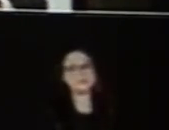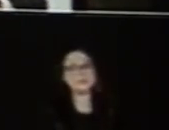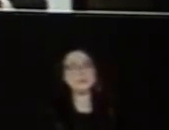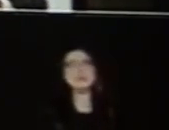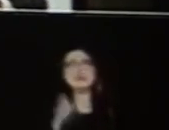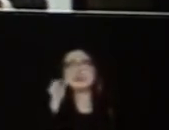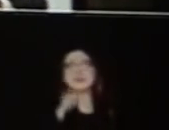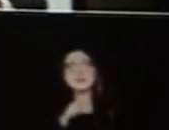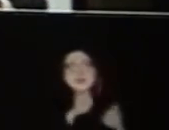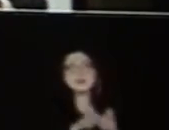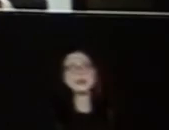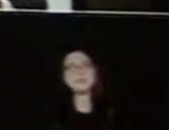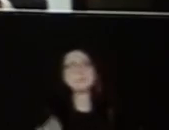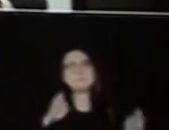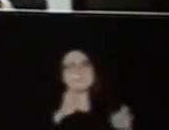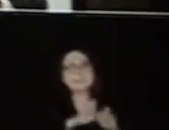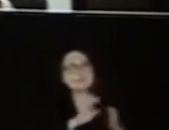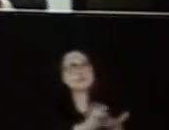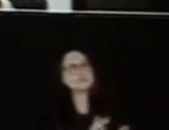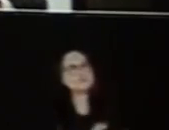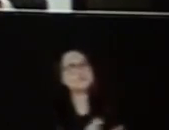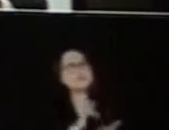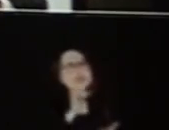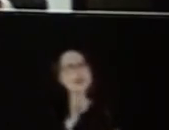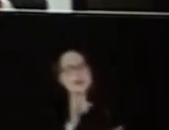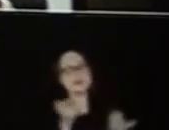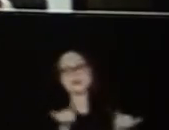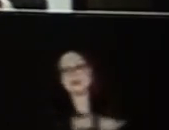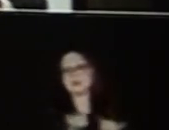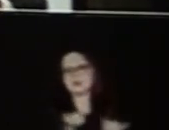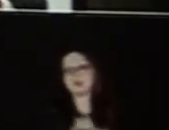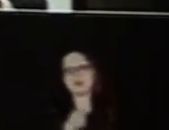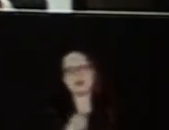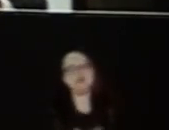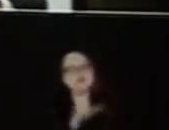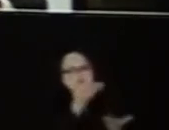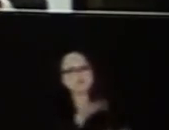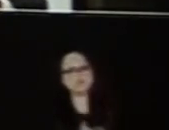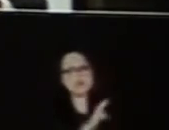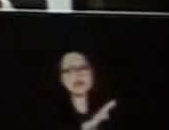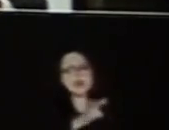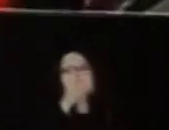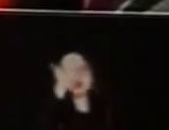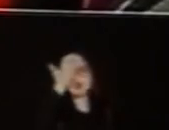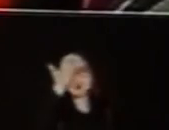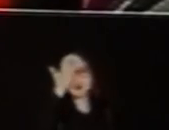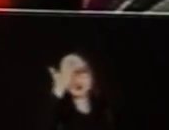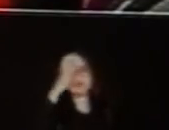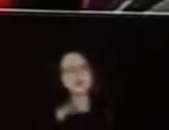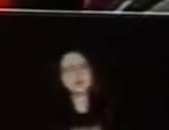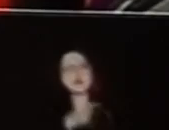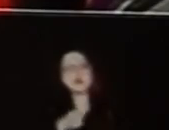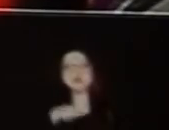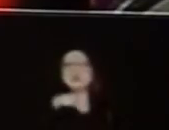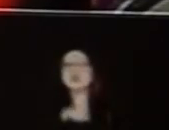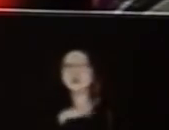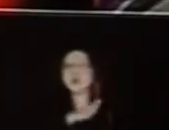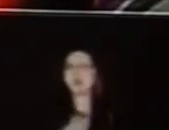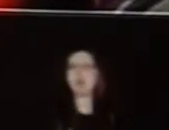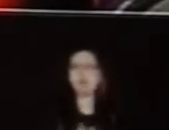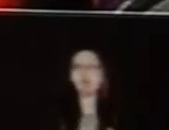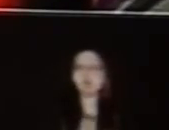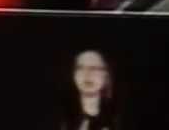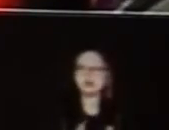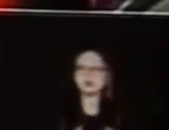pero sobre todo le reconozco el hecho de no haber intervenido como lo